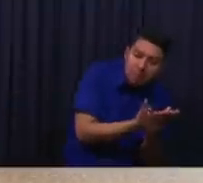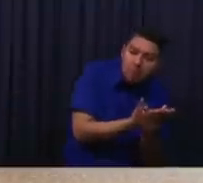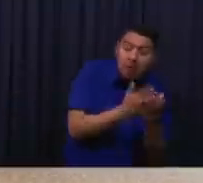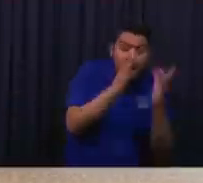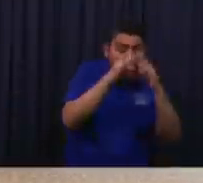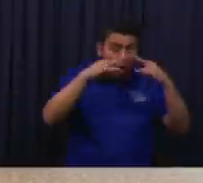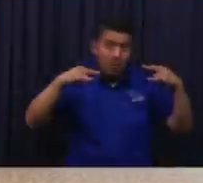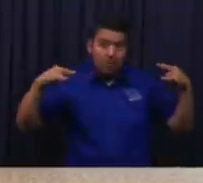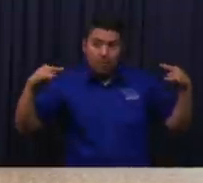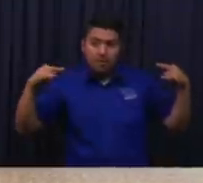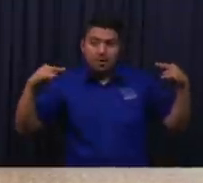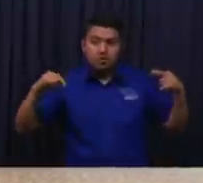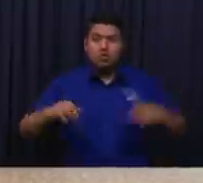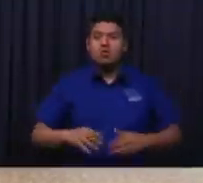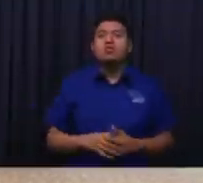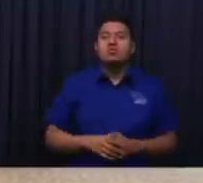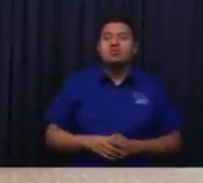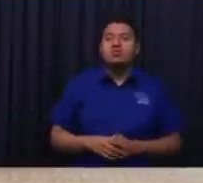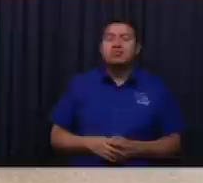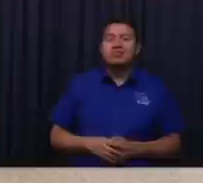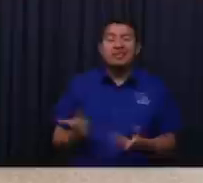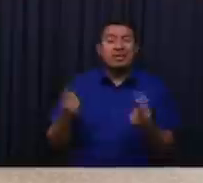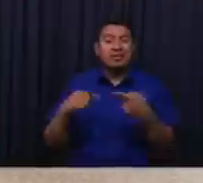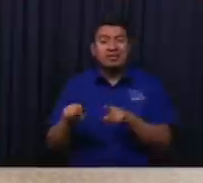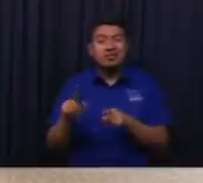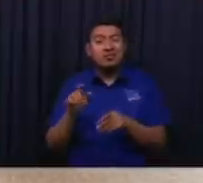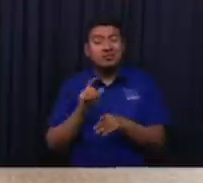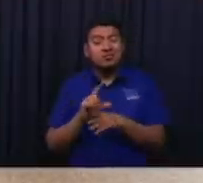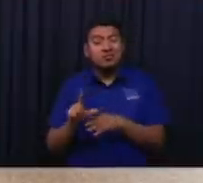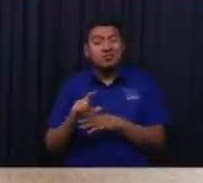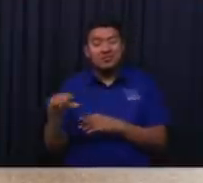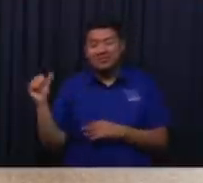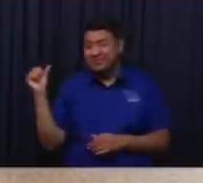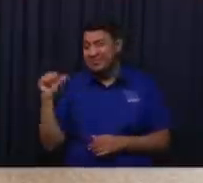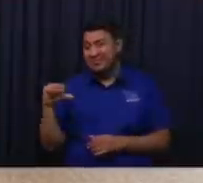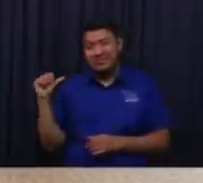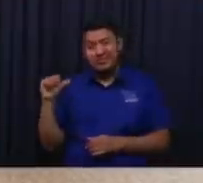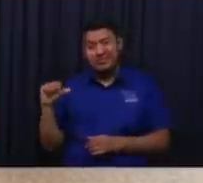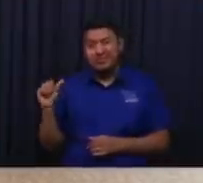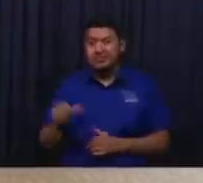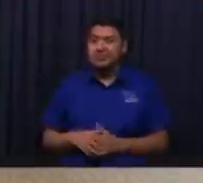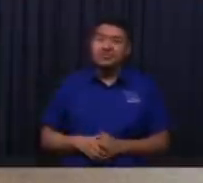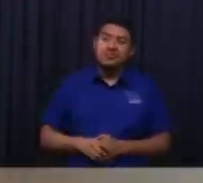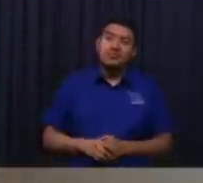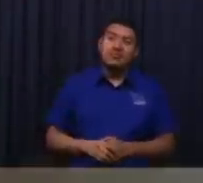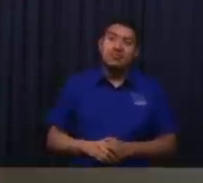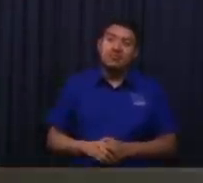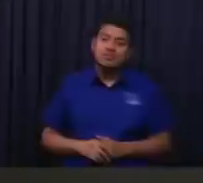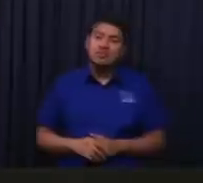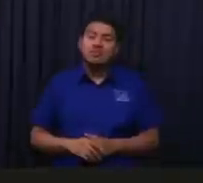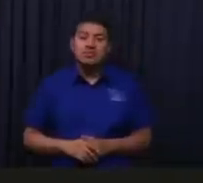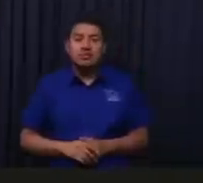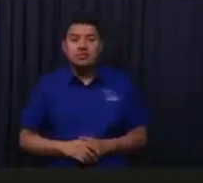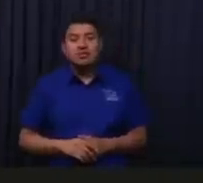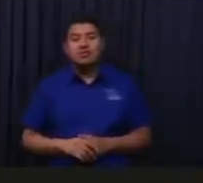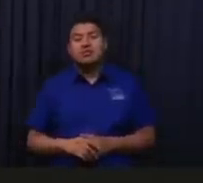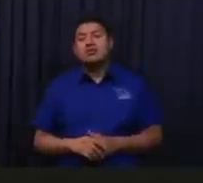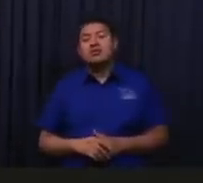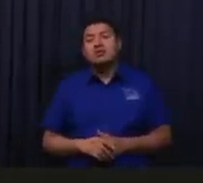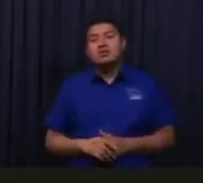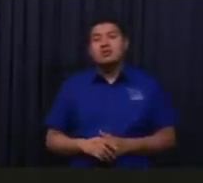Sucedieron cosas muy espeluznantes. Vino la maldición sobre una de las simientes de sus tres